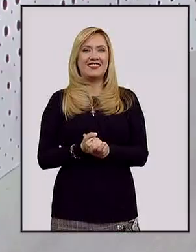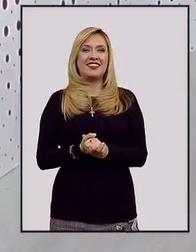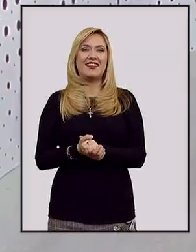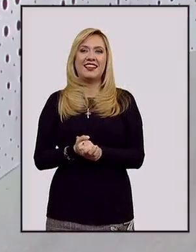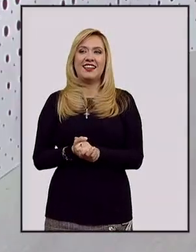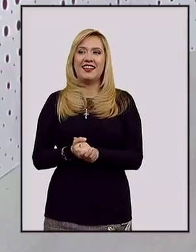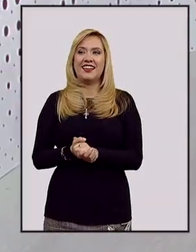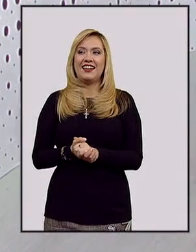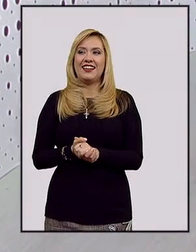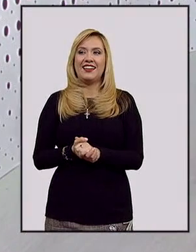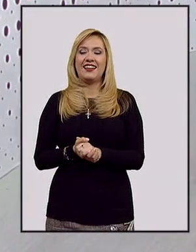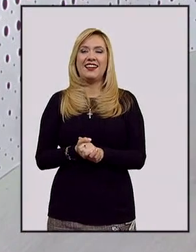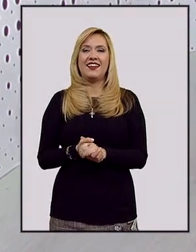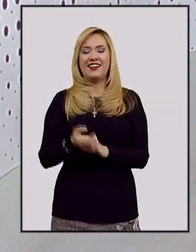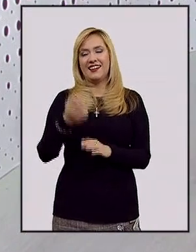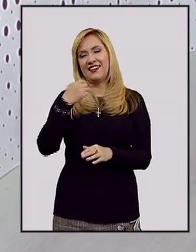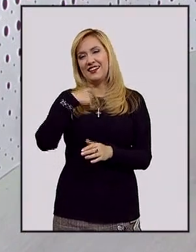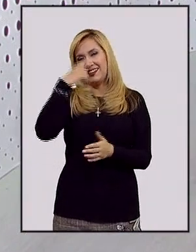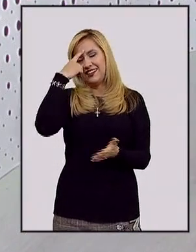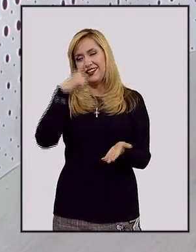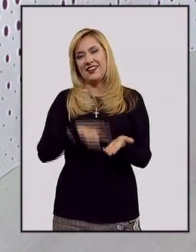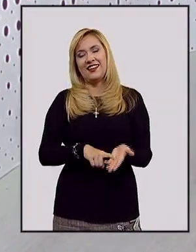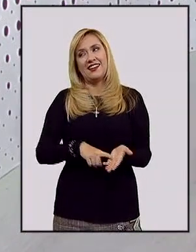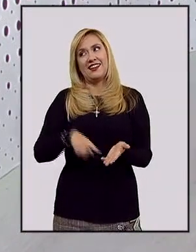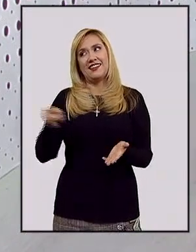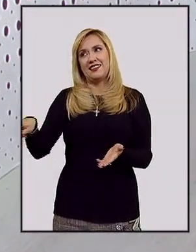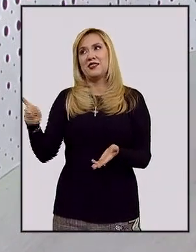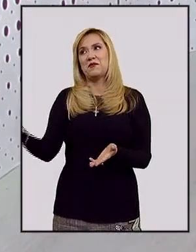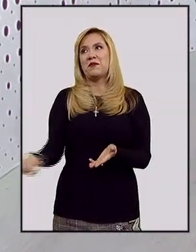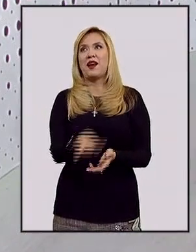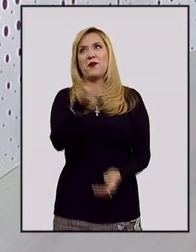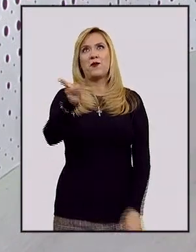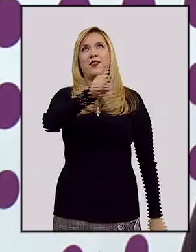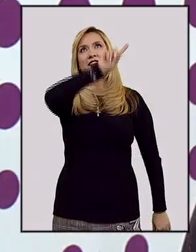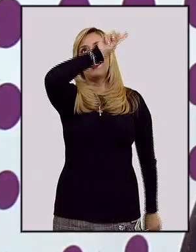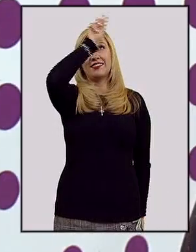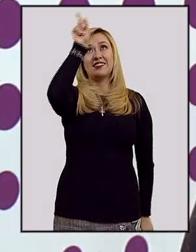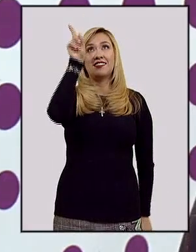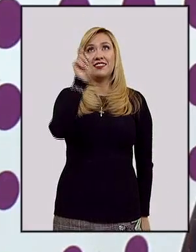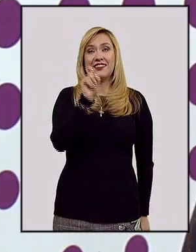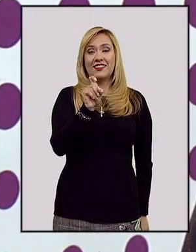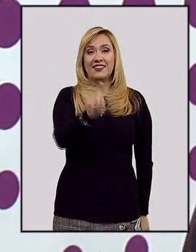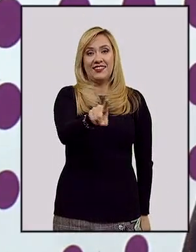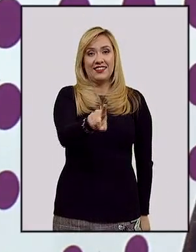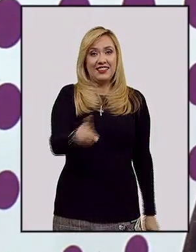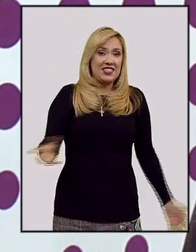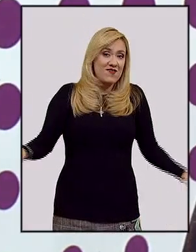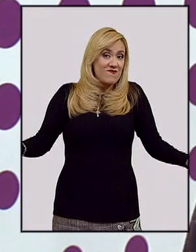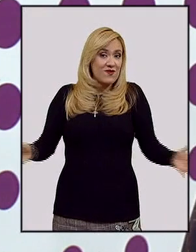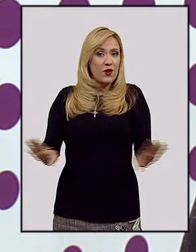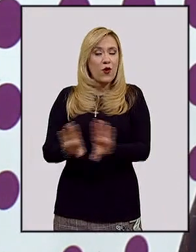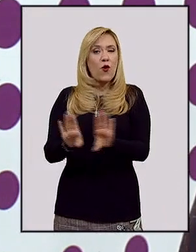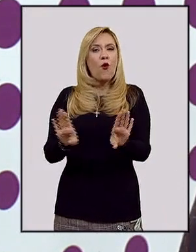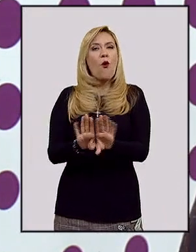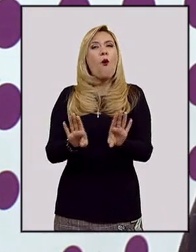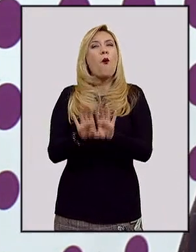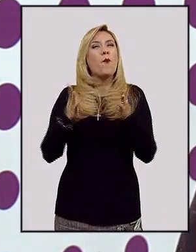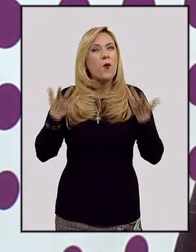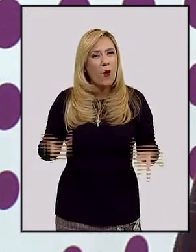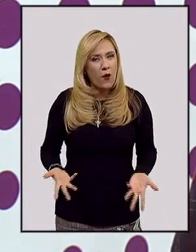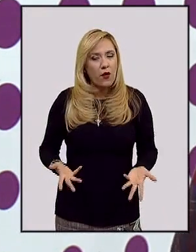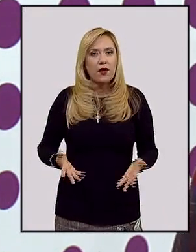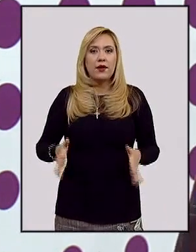Creo que esa es la gran pregunta. ¿Cómo dejar de patologizar un proceso biológico? Y un